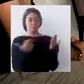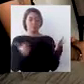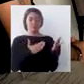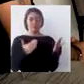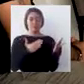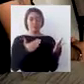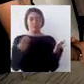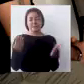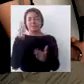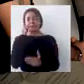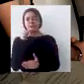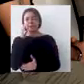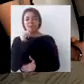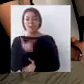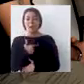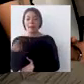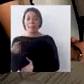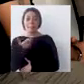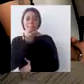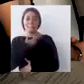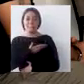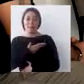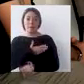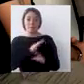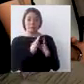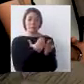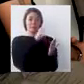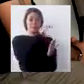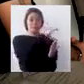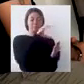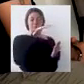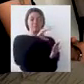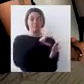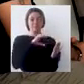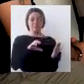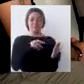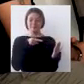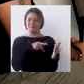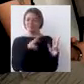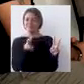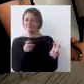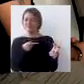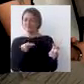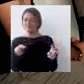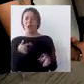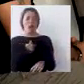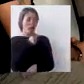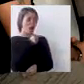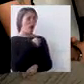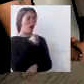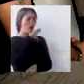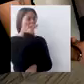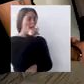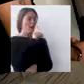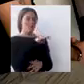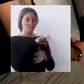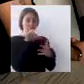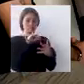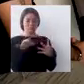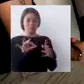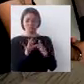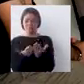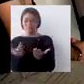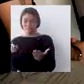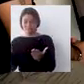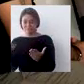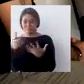mucho una experiencia de una mamá que le decía, mira, este cómic trata sobre esto, ¿lo queremos leer? Ah, sí, quiero leerlo. Y este otro trata sobre